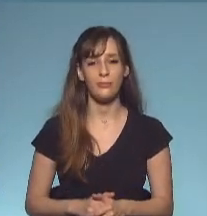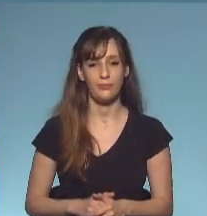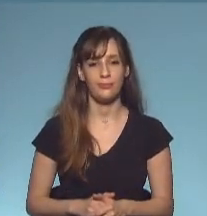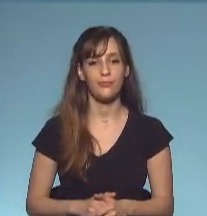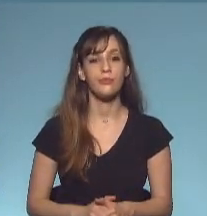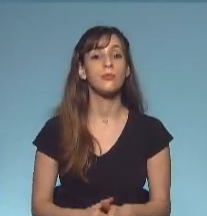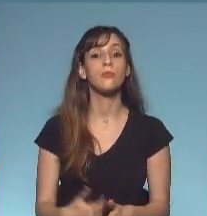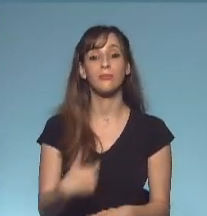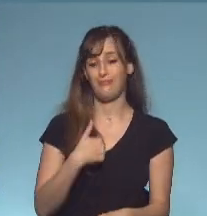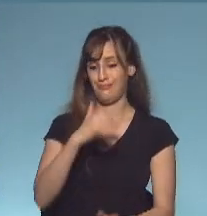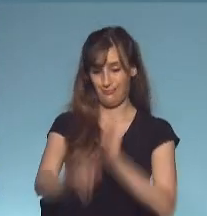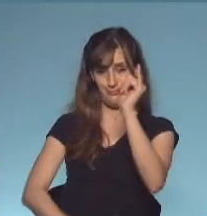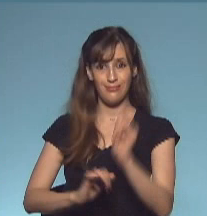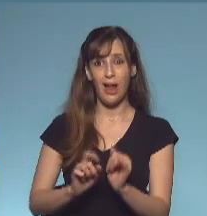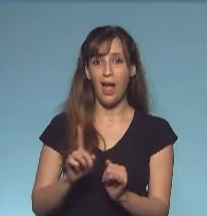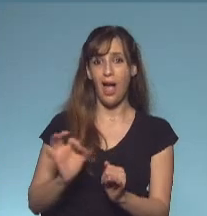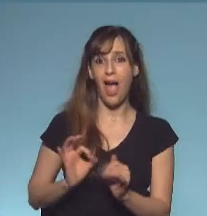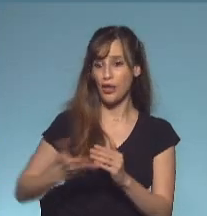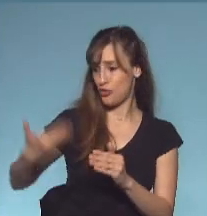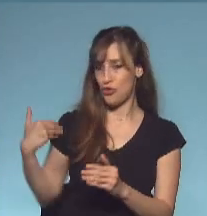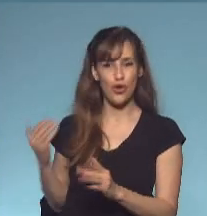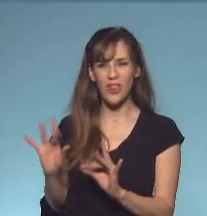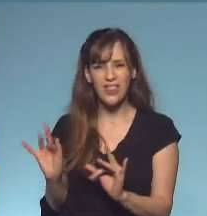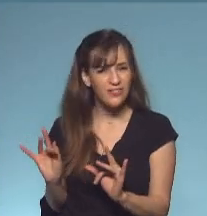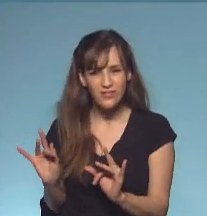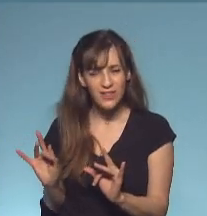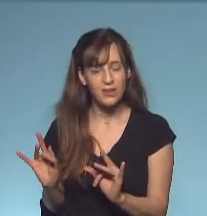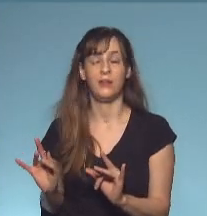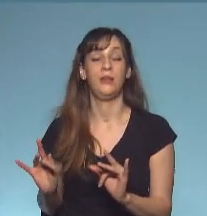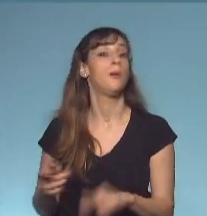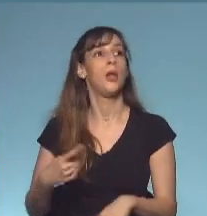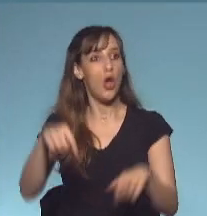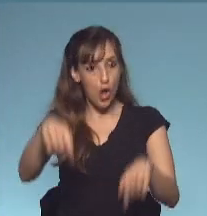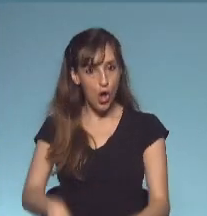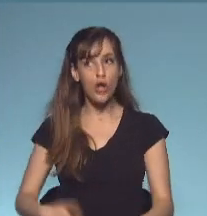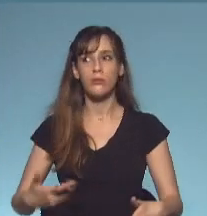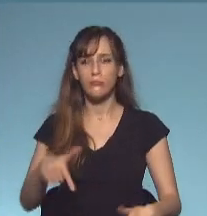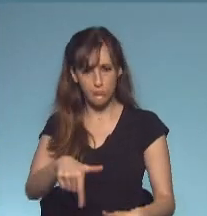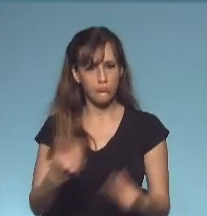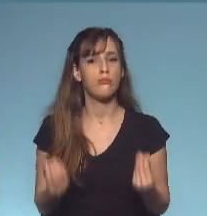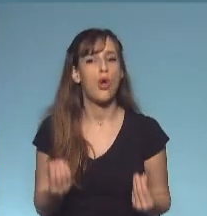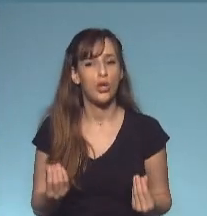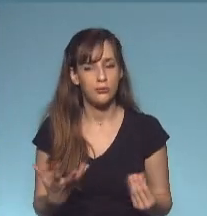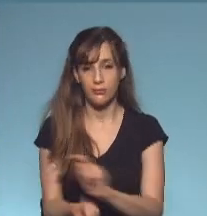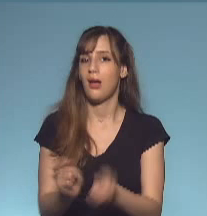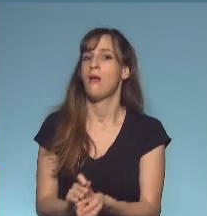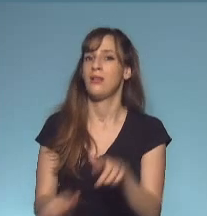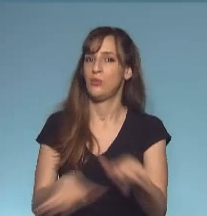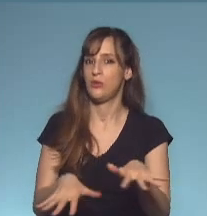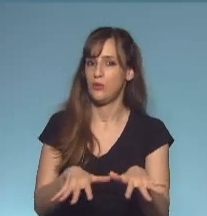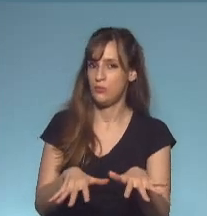Vengo hablando de un año difícil, pero estamos hoy aquí porque la situación cambió.